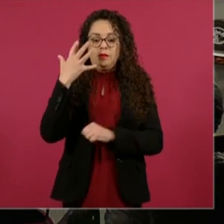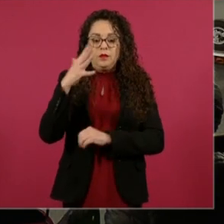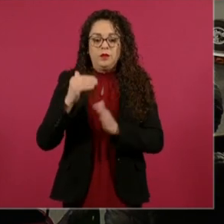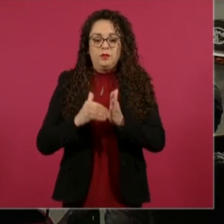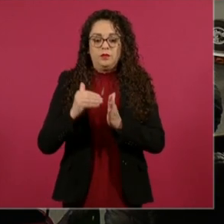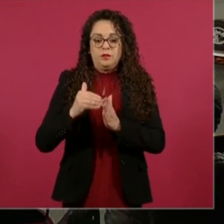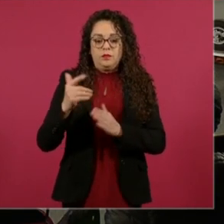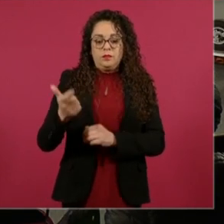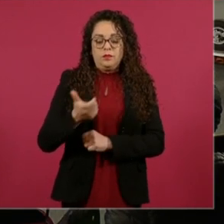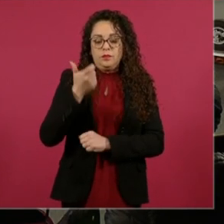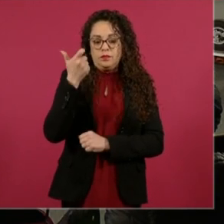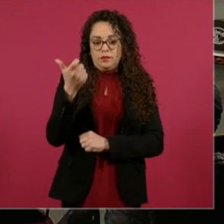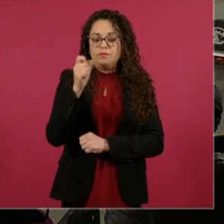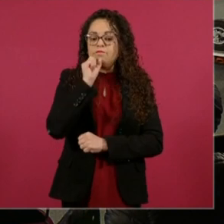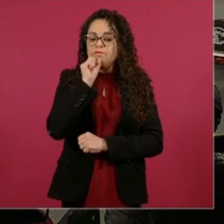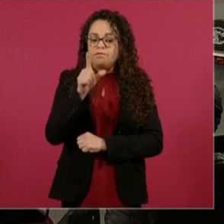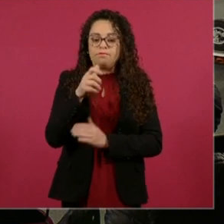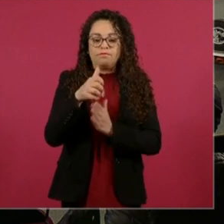millones de pesos.